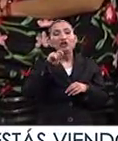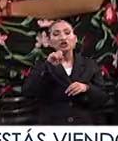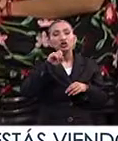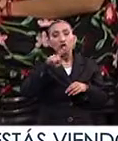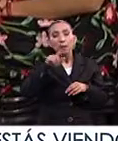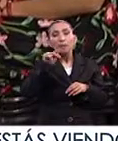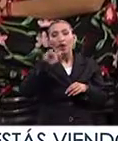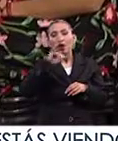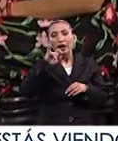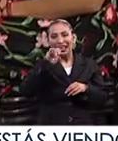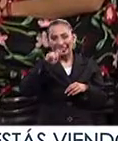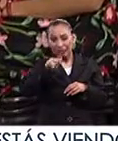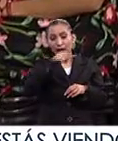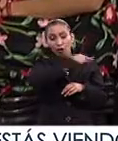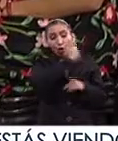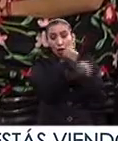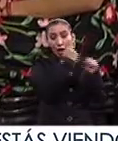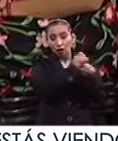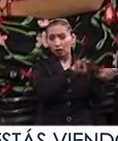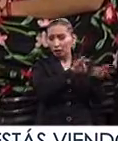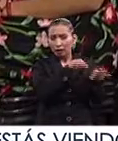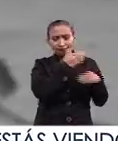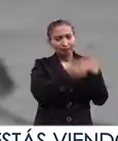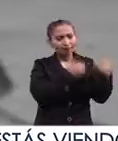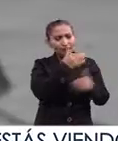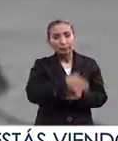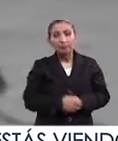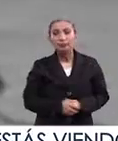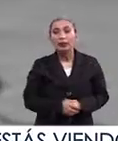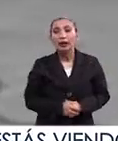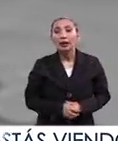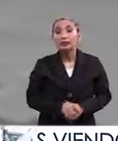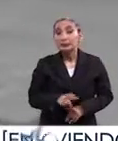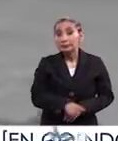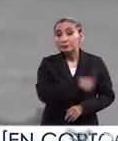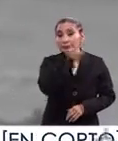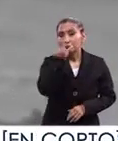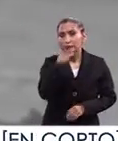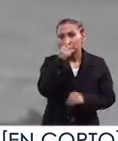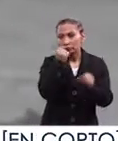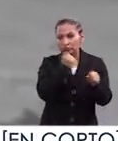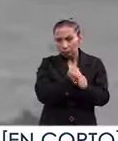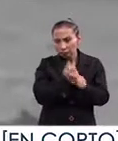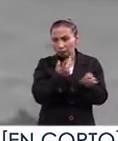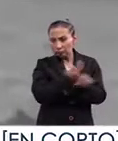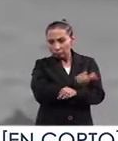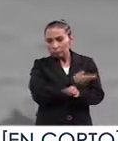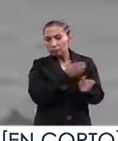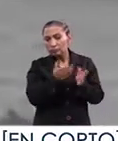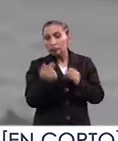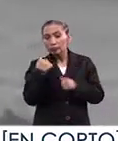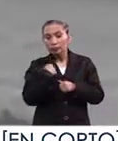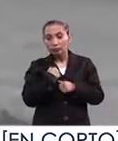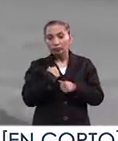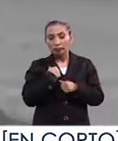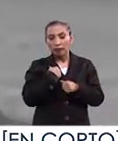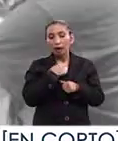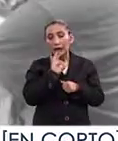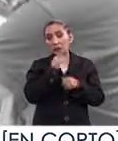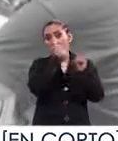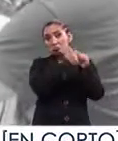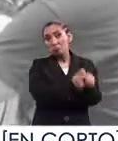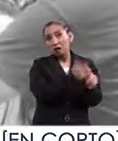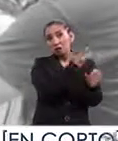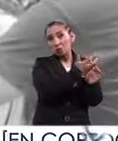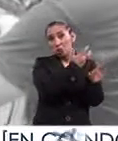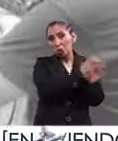Exacto. Okay. Entonces, con él trabajé un año sin parar. Y después de un año, yo pude haberme quedado